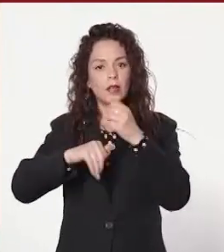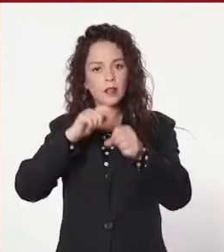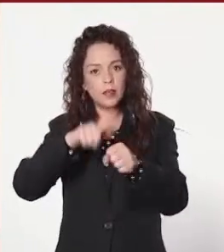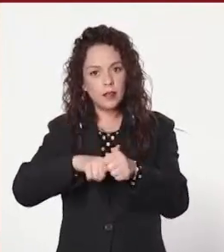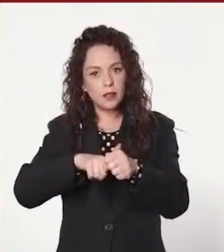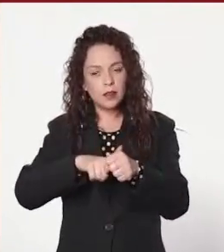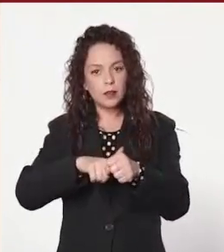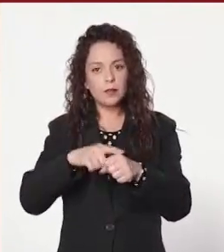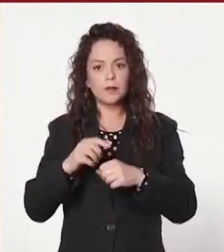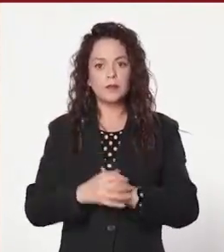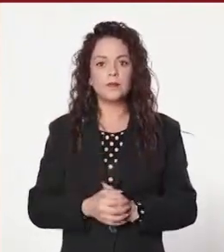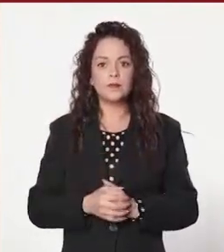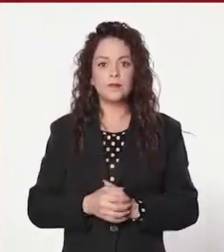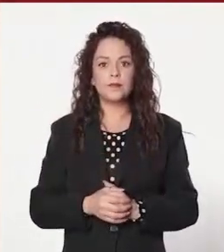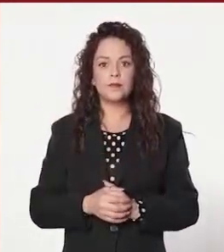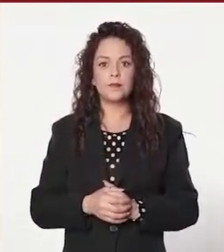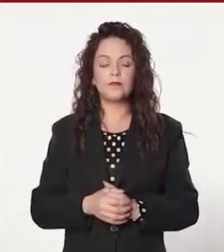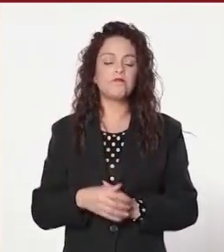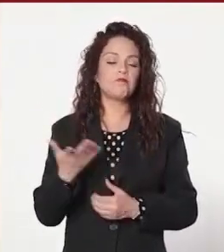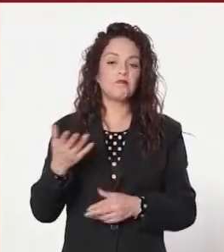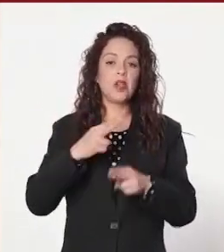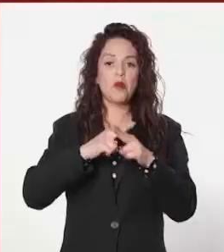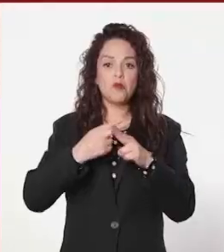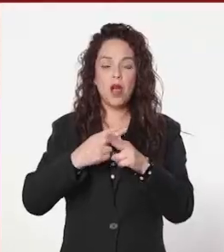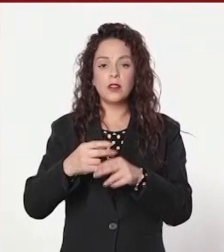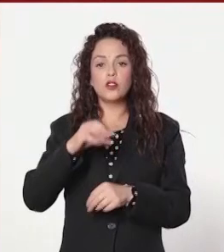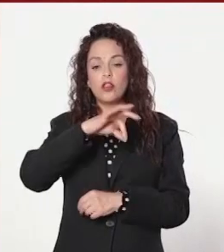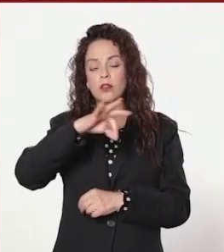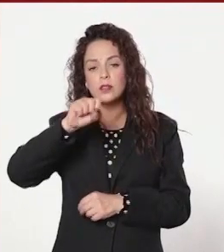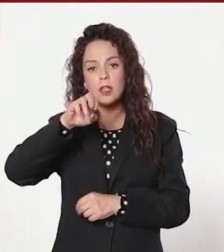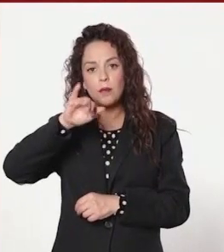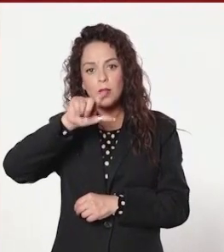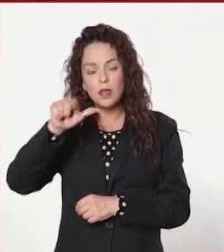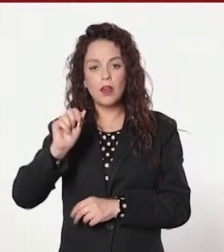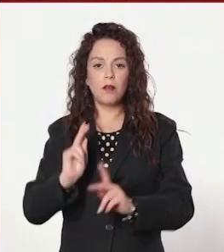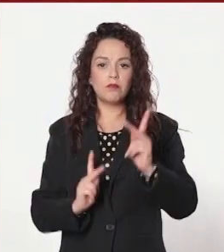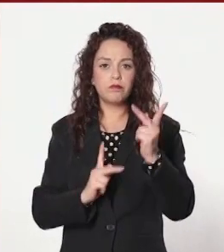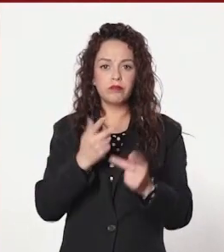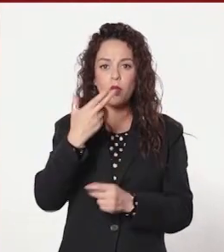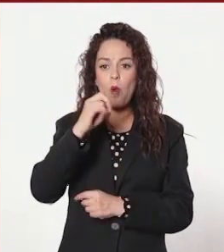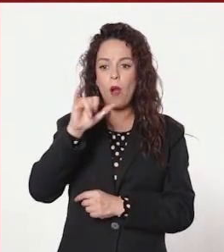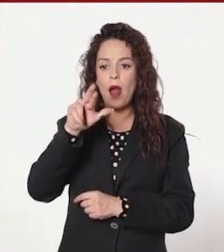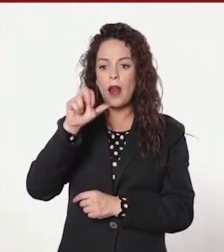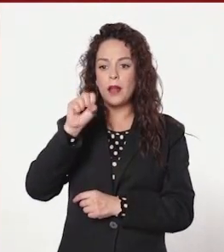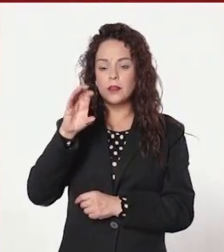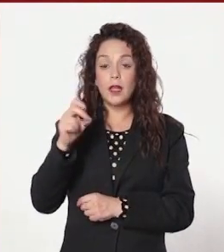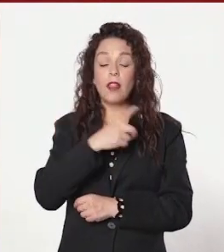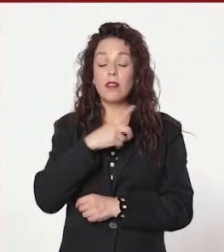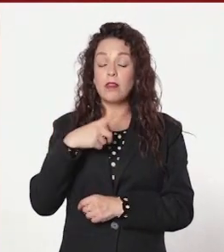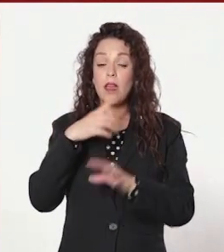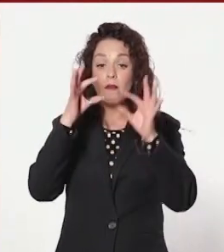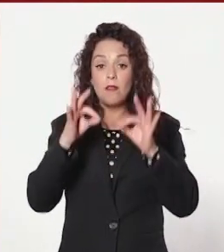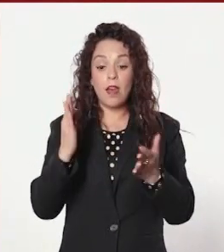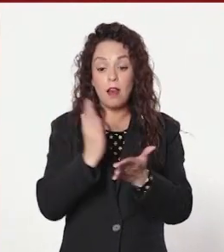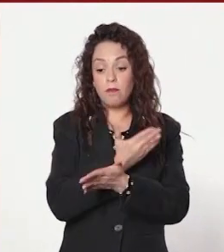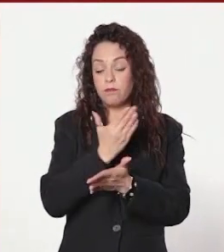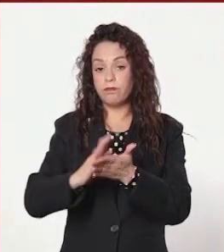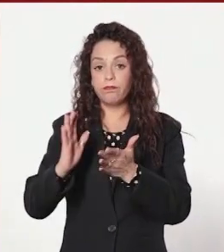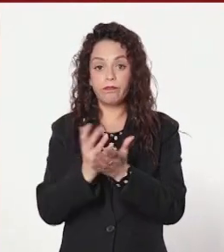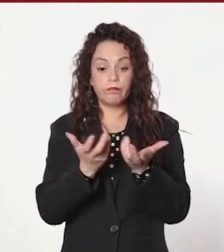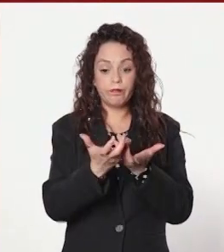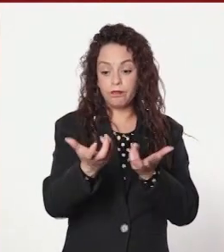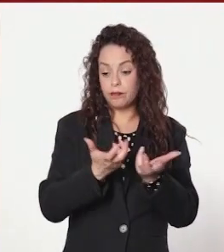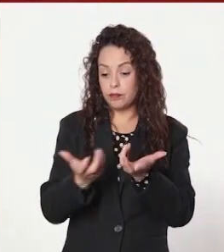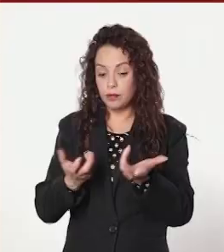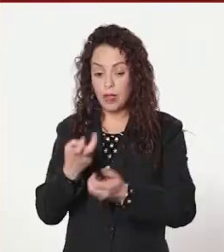sin recipientes, huesos, semillas, flores, pasto y hojarasca. Separar adecuadamente tus residuos orgánicos